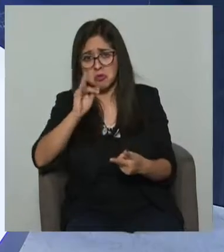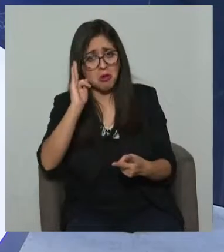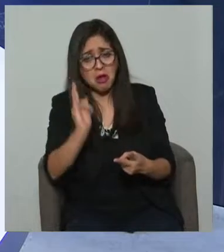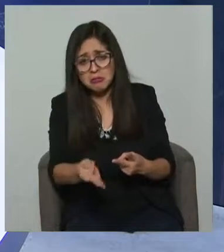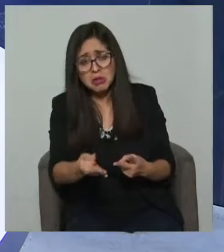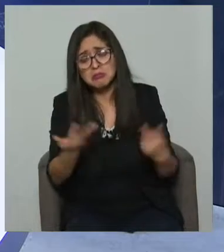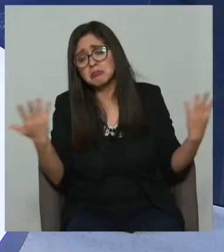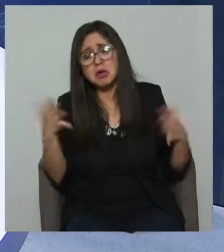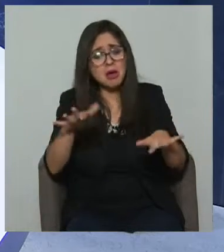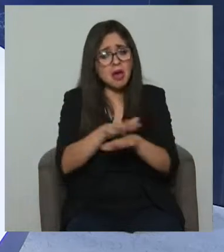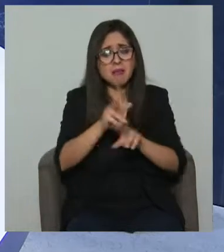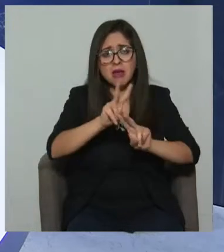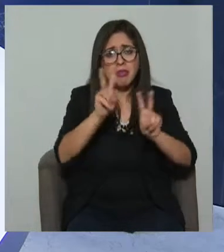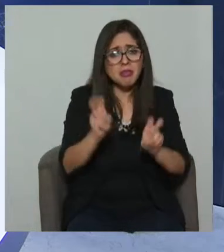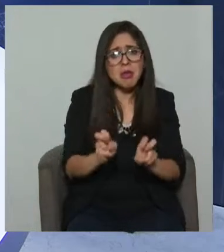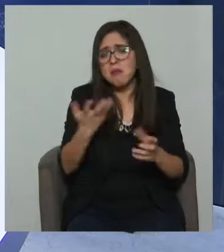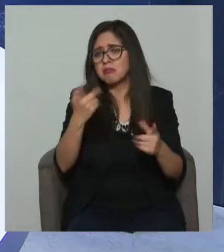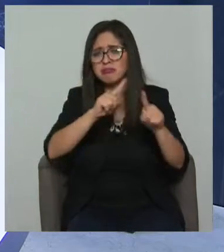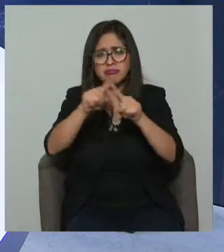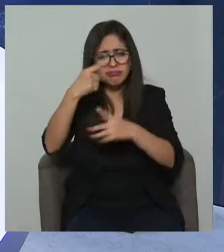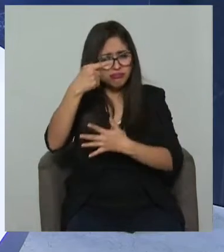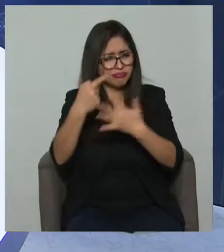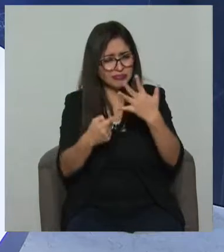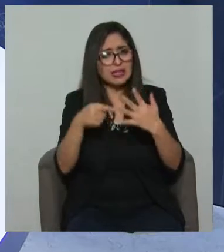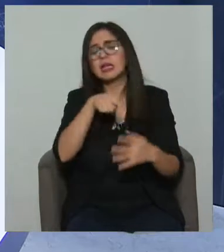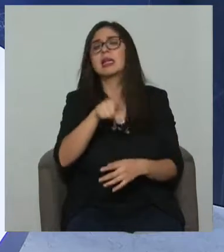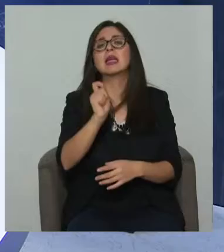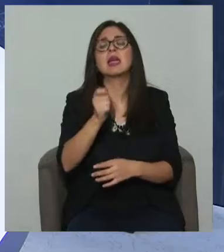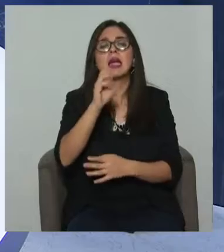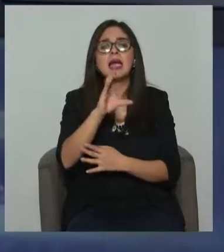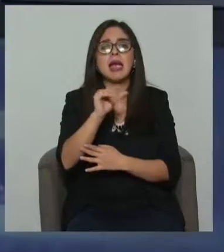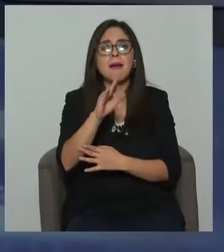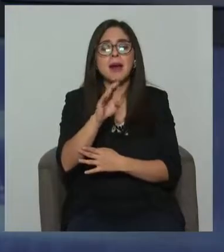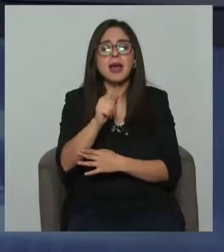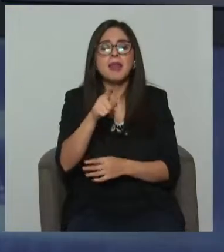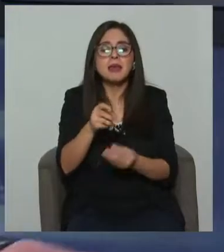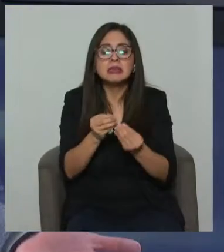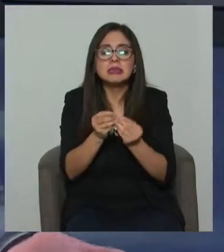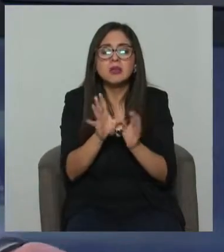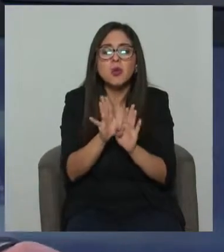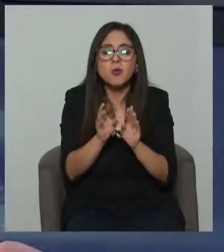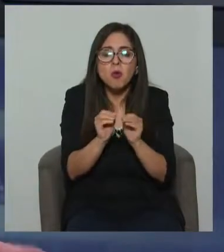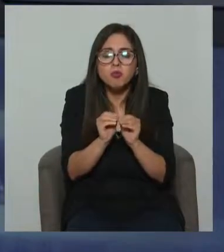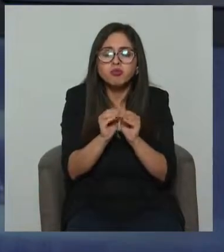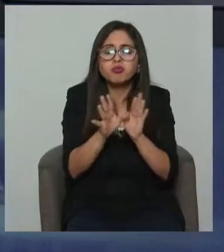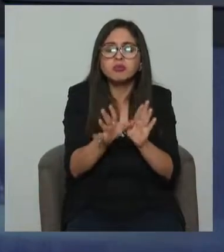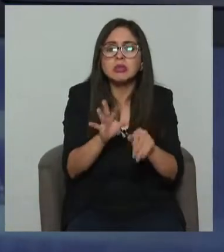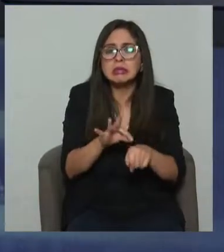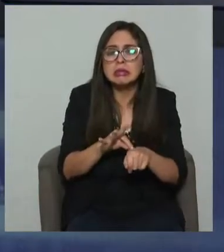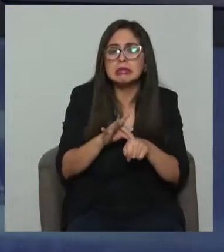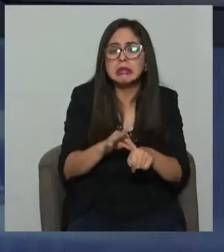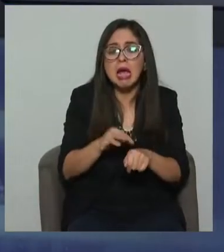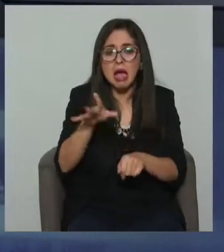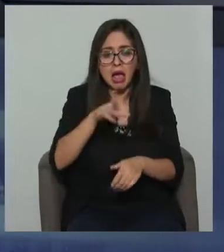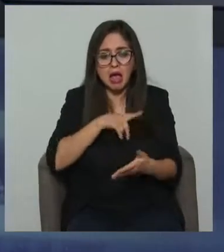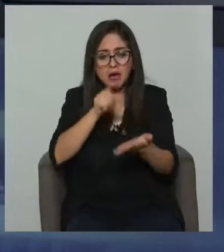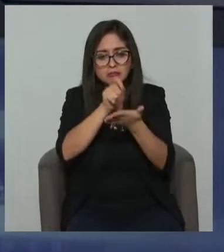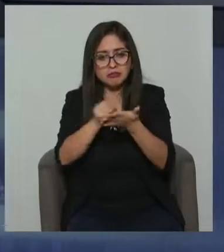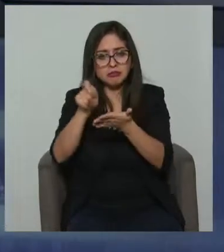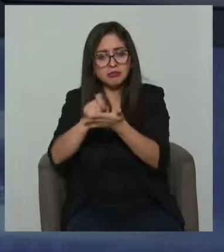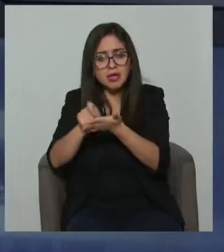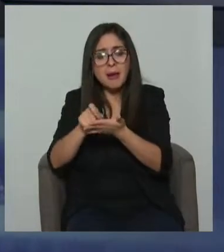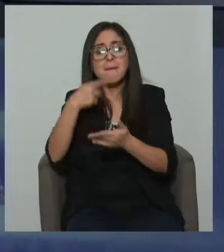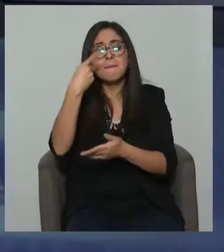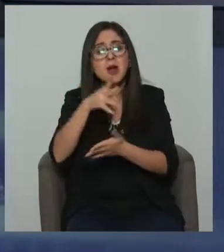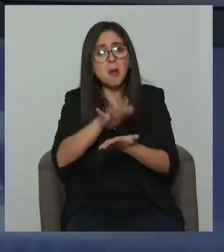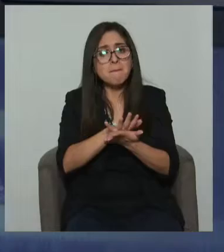cambiamos de tema o le variamos al asunto. El cabaret es un fenómeno vivo, si bien es algo que está escrito, tiene mucha improvisación y el público